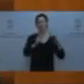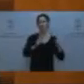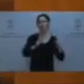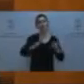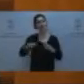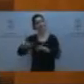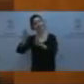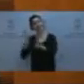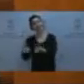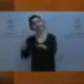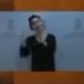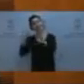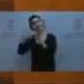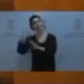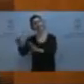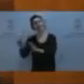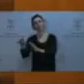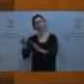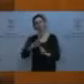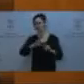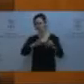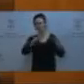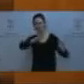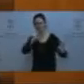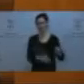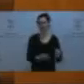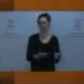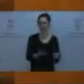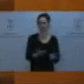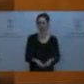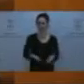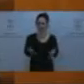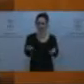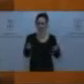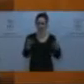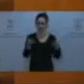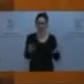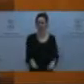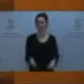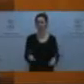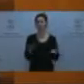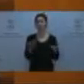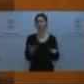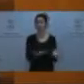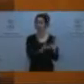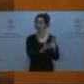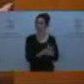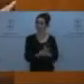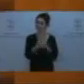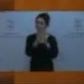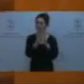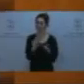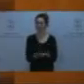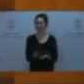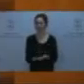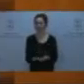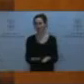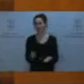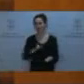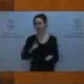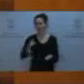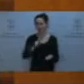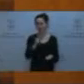de fuera. Esa es la realidad. El palo para los de casa, como siempre. Y en lo relativo a los falsos argumentos que ustedes